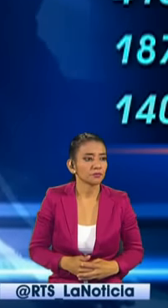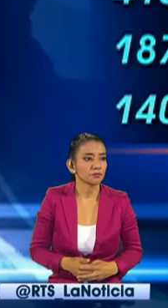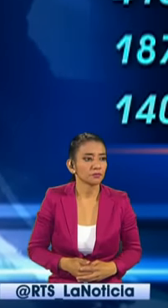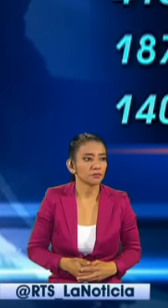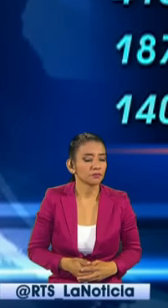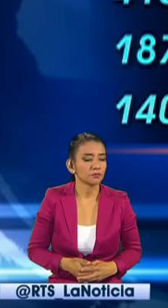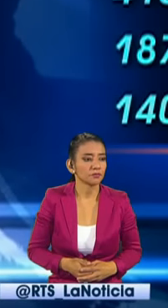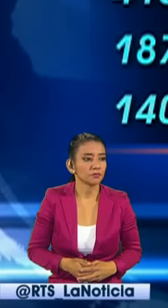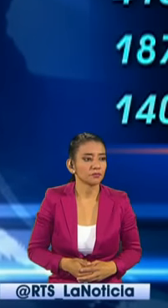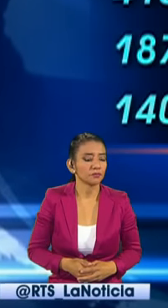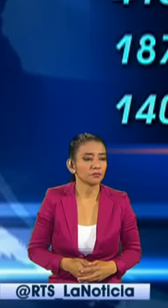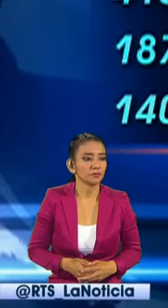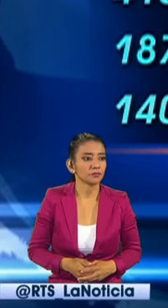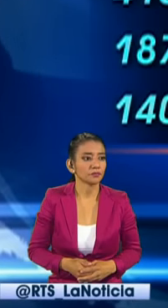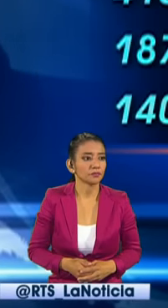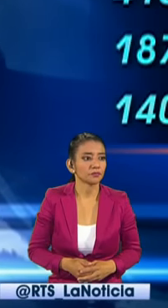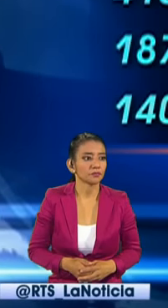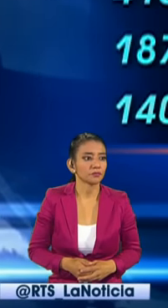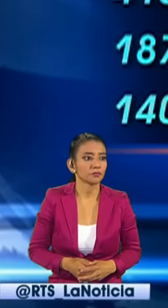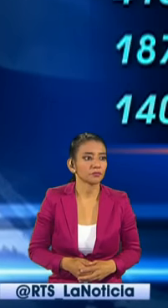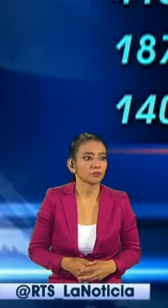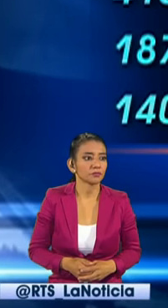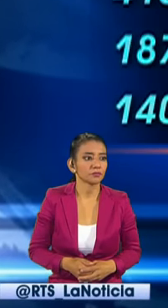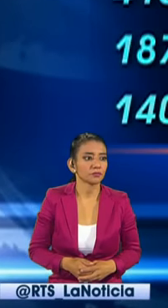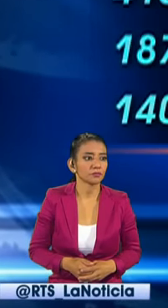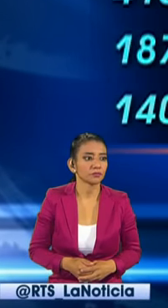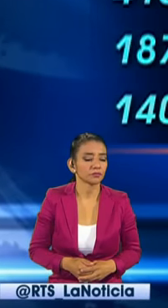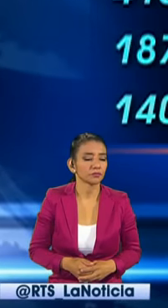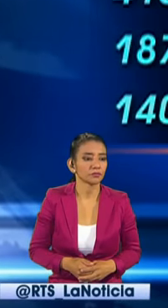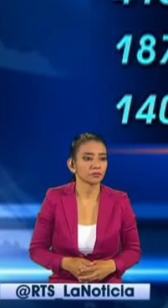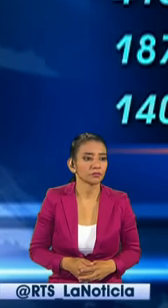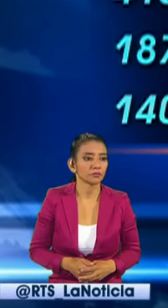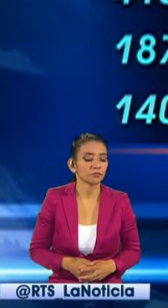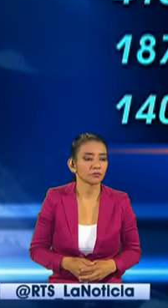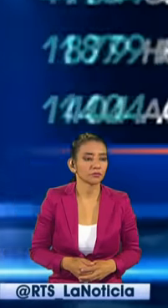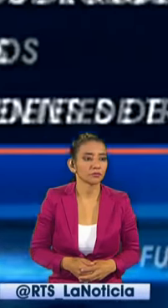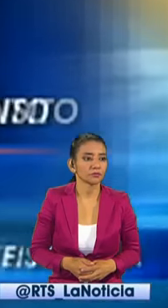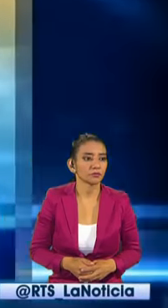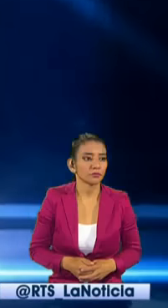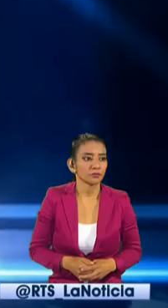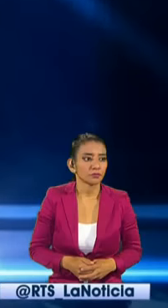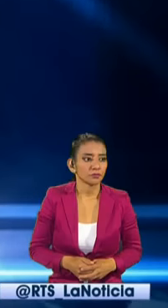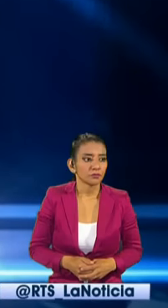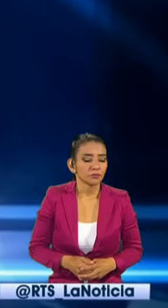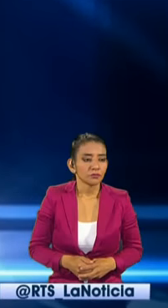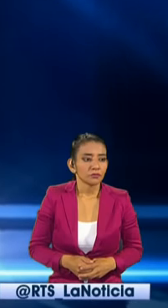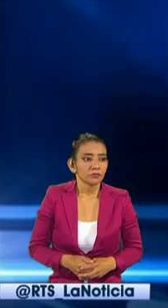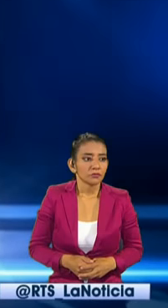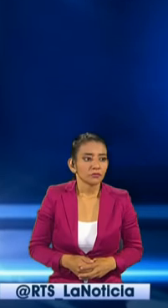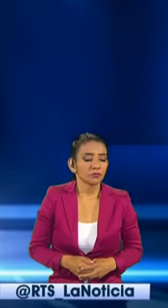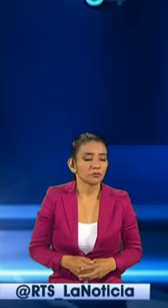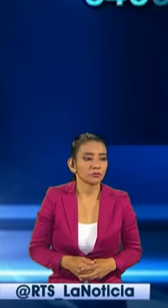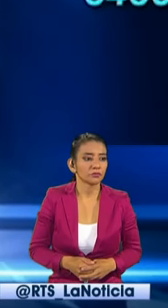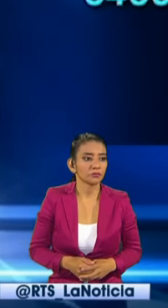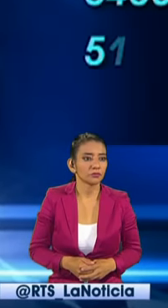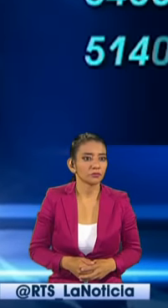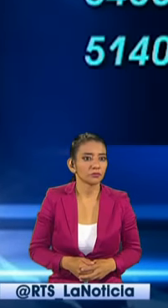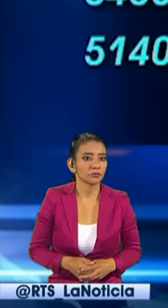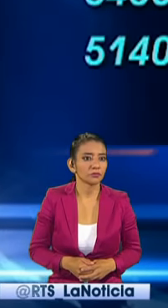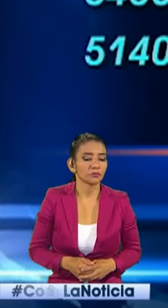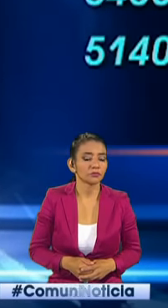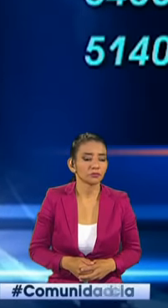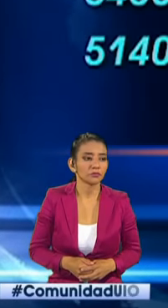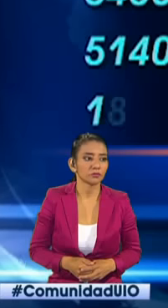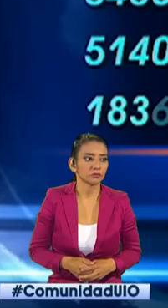robos, 1.879 hurtos y 1.404 accidentes de tránsito. El pasado diciembre,